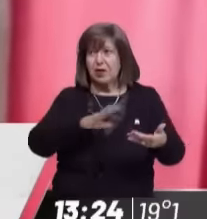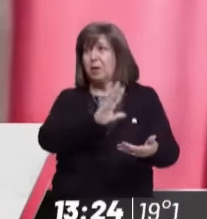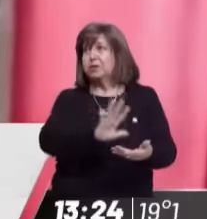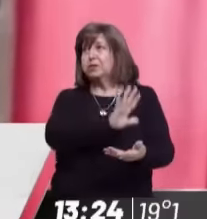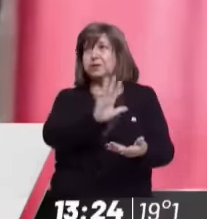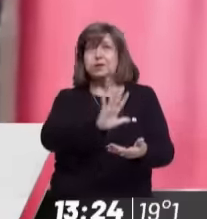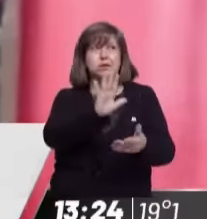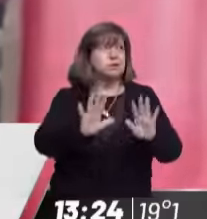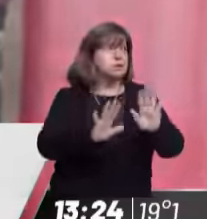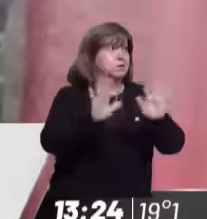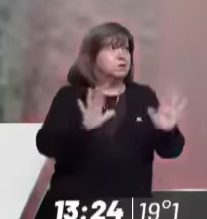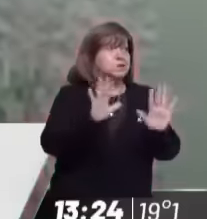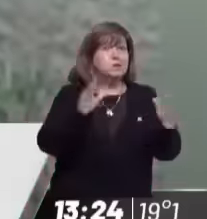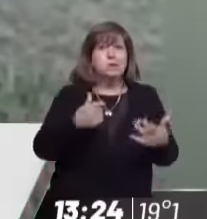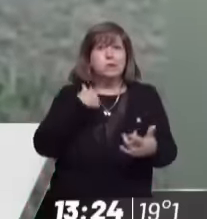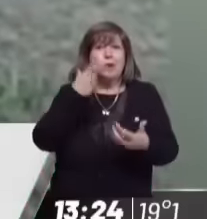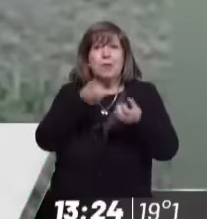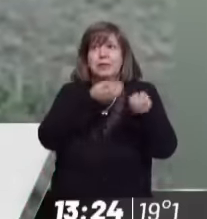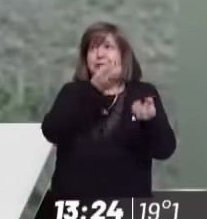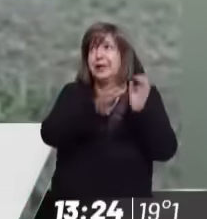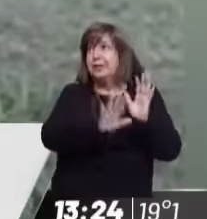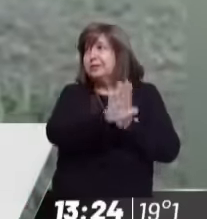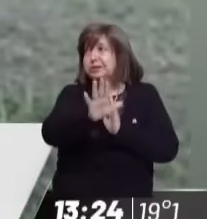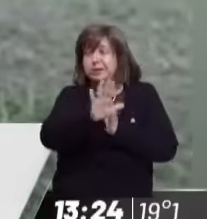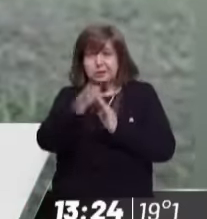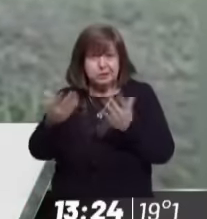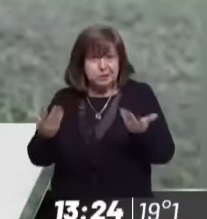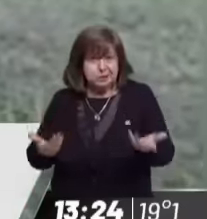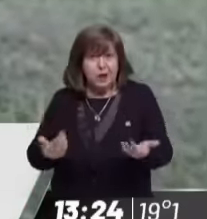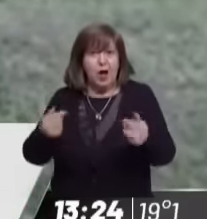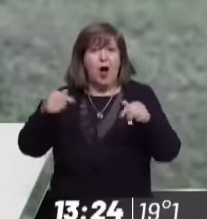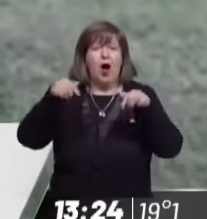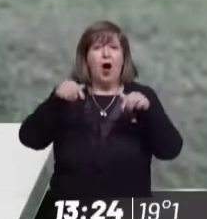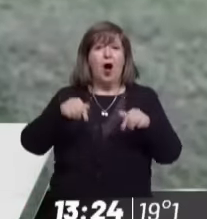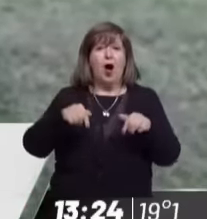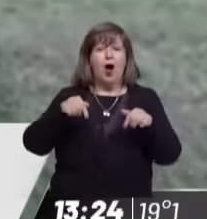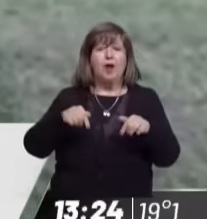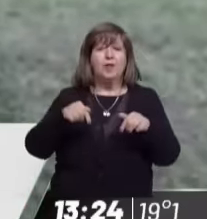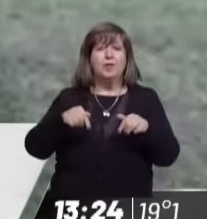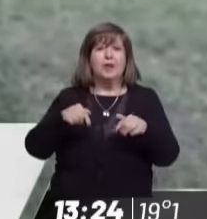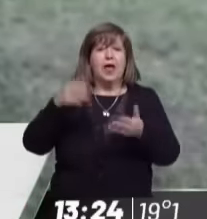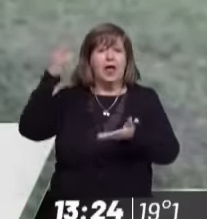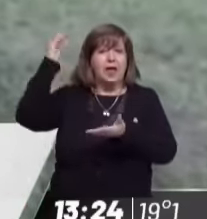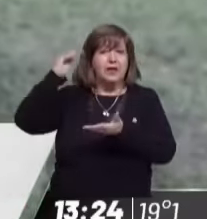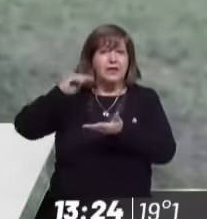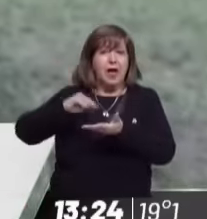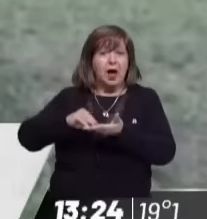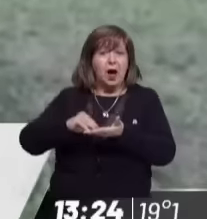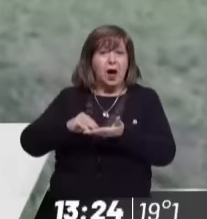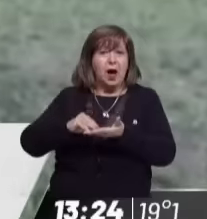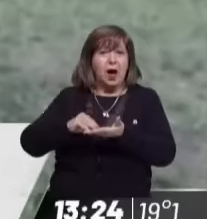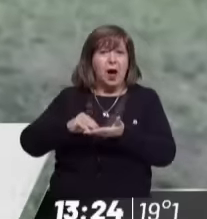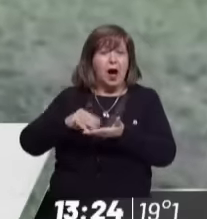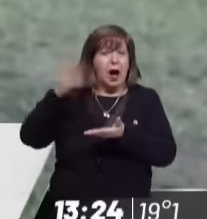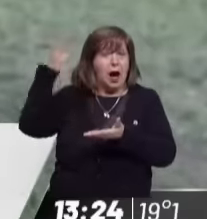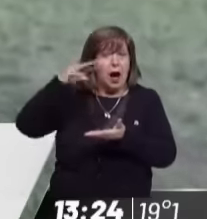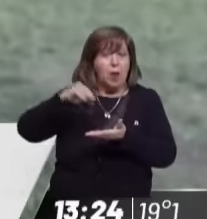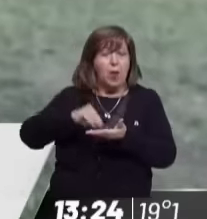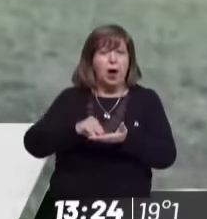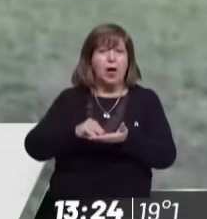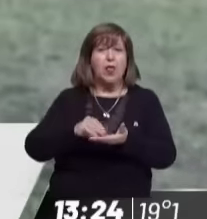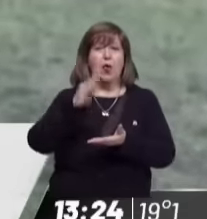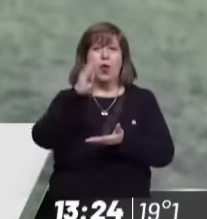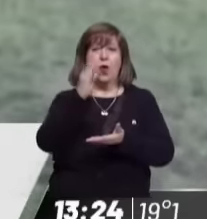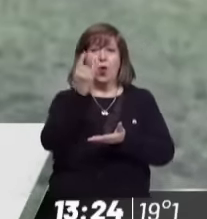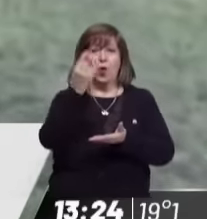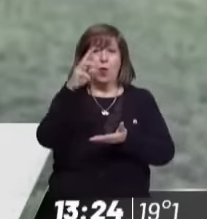ni lo tenían. Lo de Fernando Burlando fue caratulado hoy como algo muy poco serio, que no ayuda en nada a la